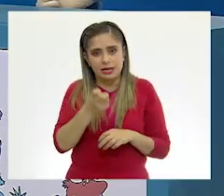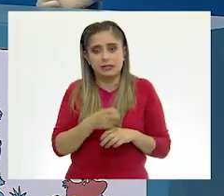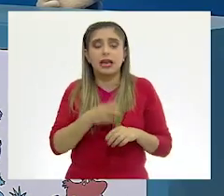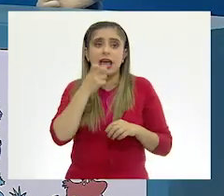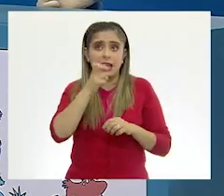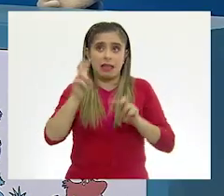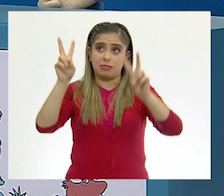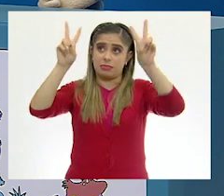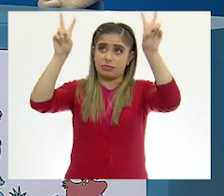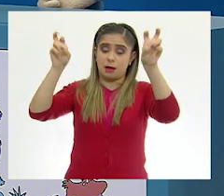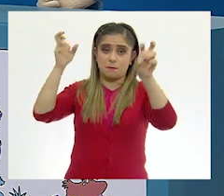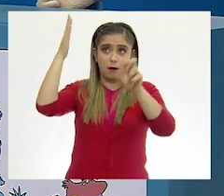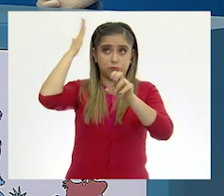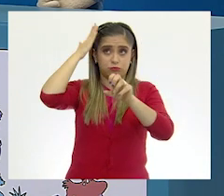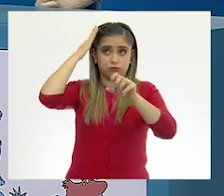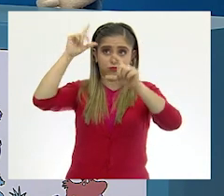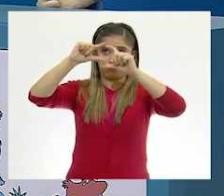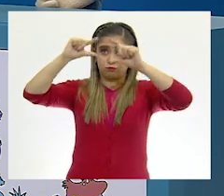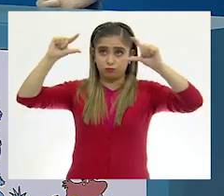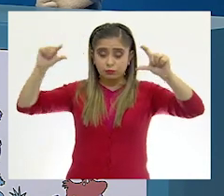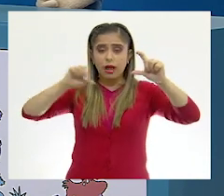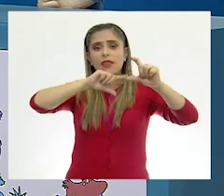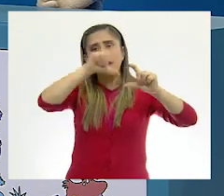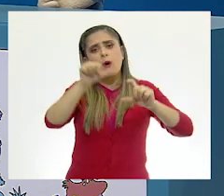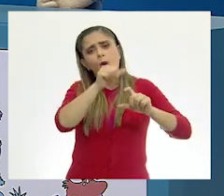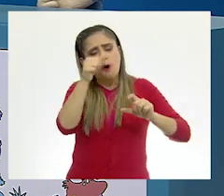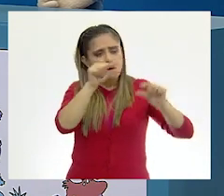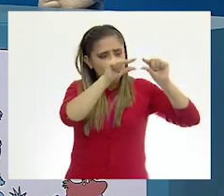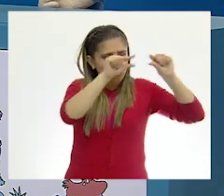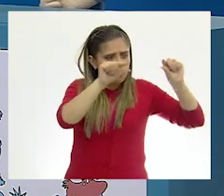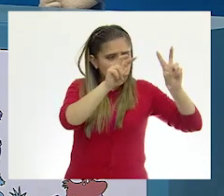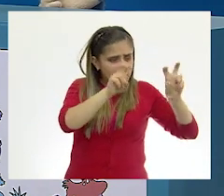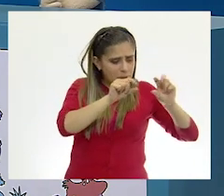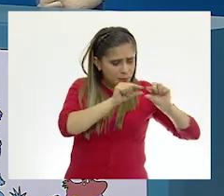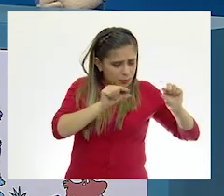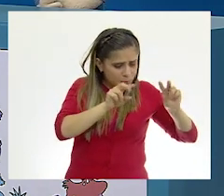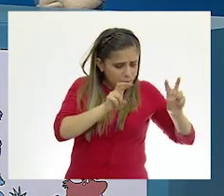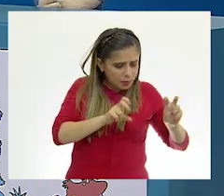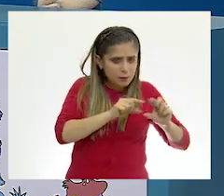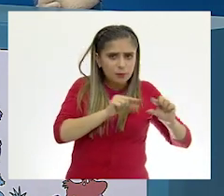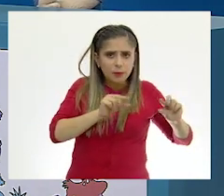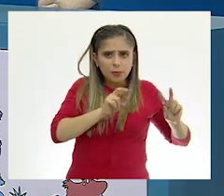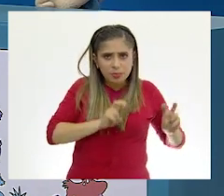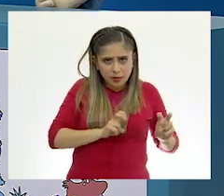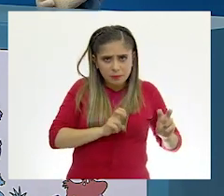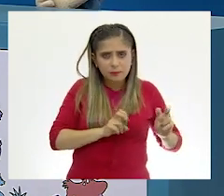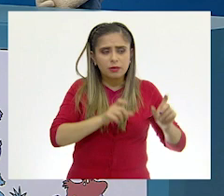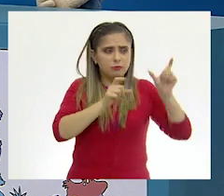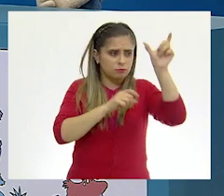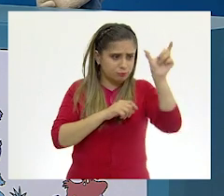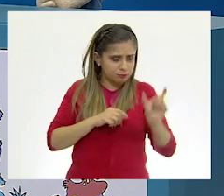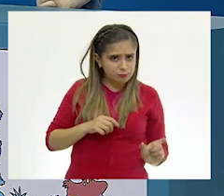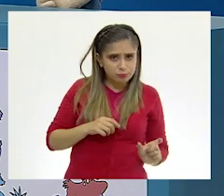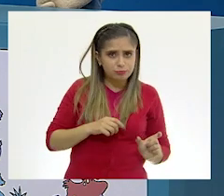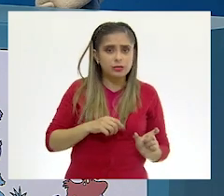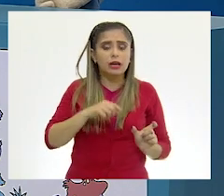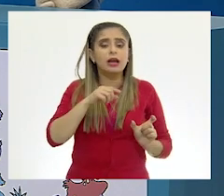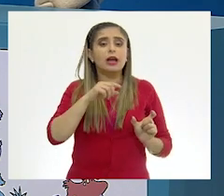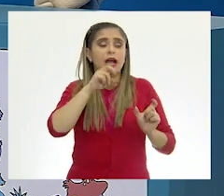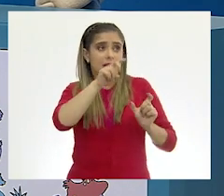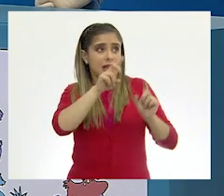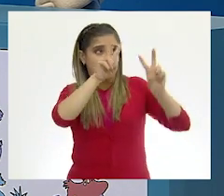tema principal a través de sus aspectos más importantes, como las partes de un cuerpo. Si el cuerpo fuera nuestro